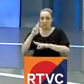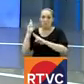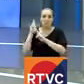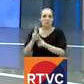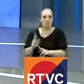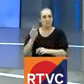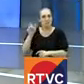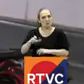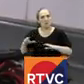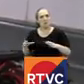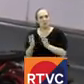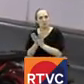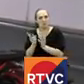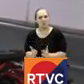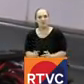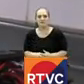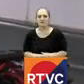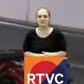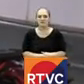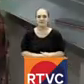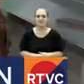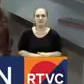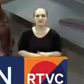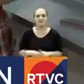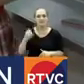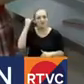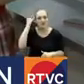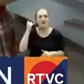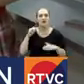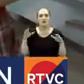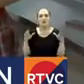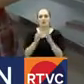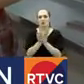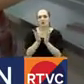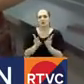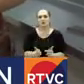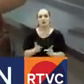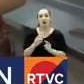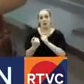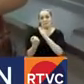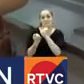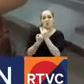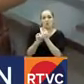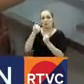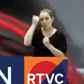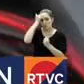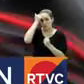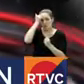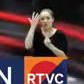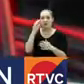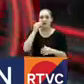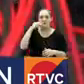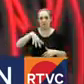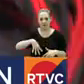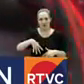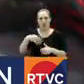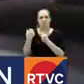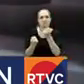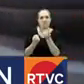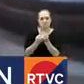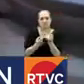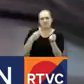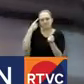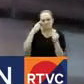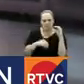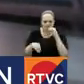nacional. Con creatividad y sentido social, un grupo de estudiantes apoyados por un docente guía de un colegio de Envigado se las ingenió para crear